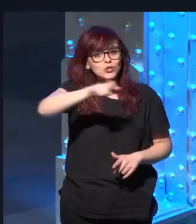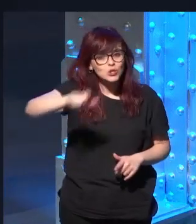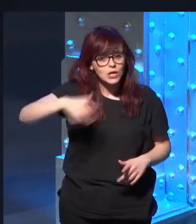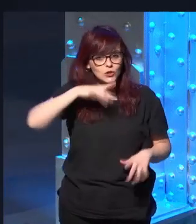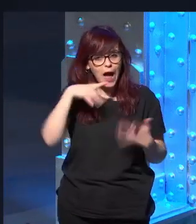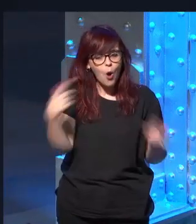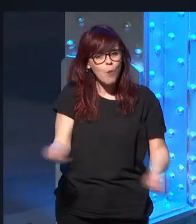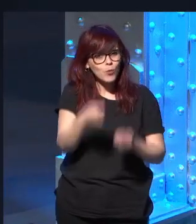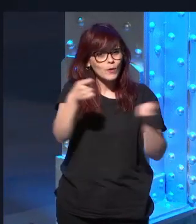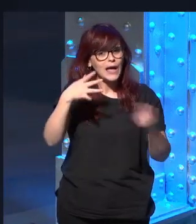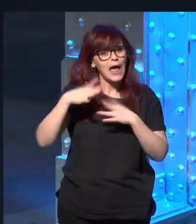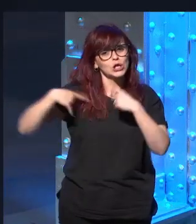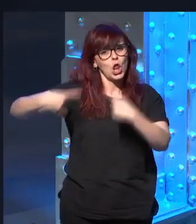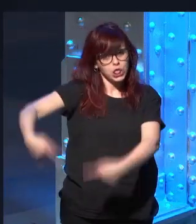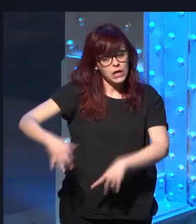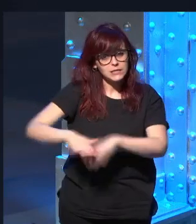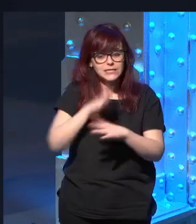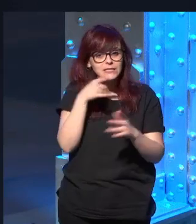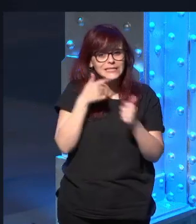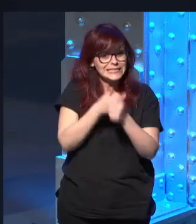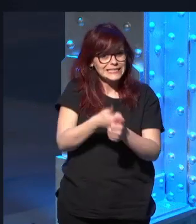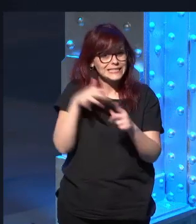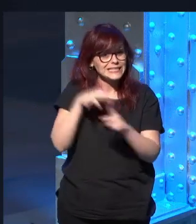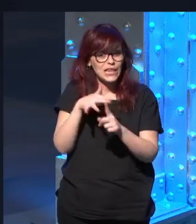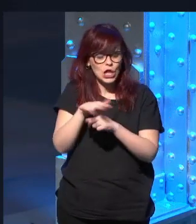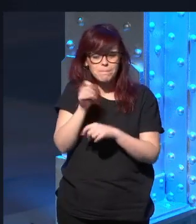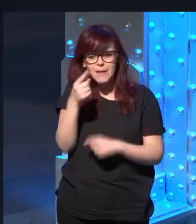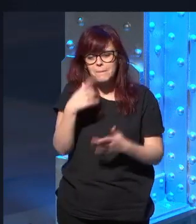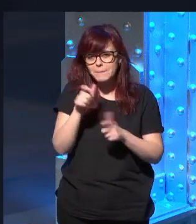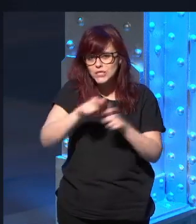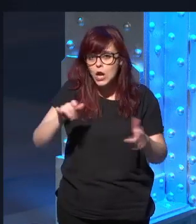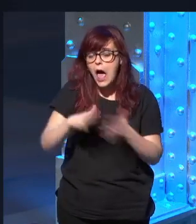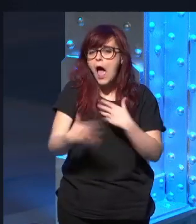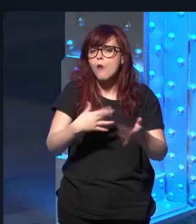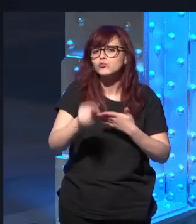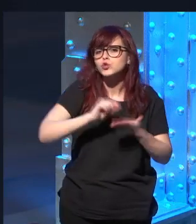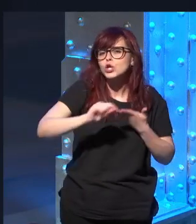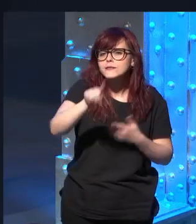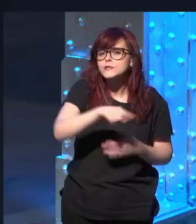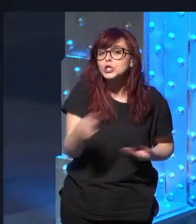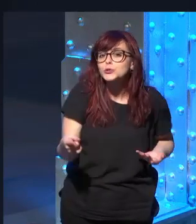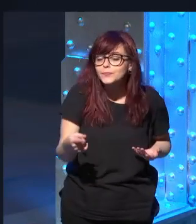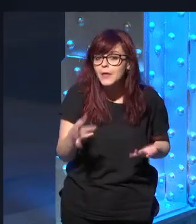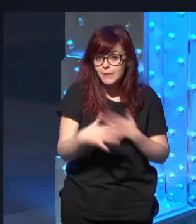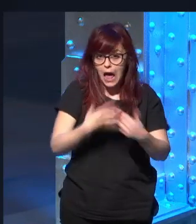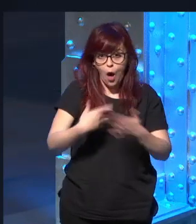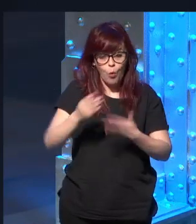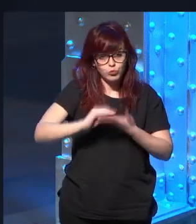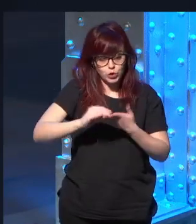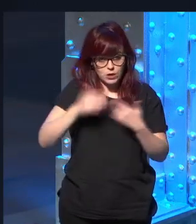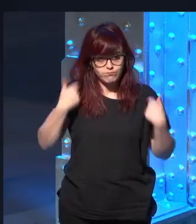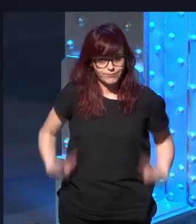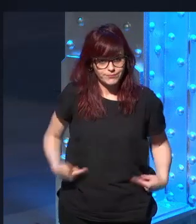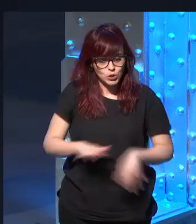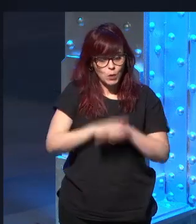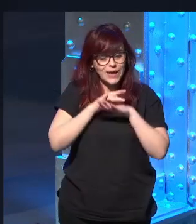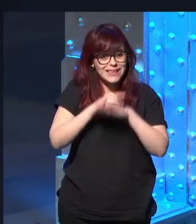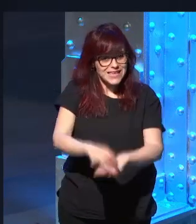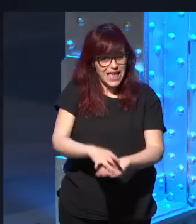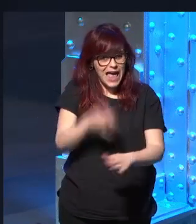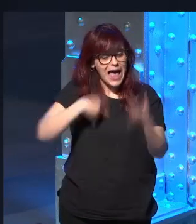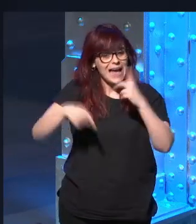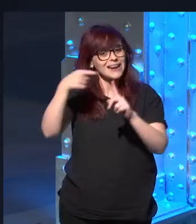están publicando todos los días y siendo seguidas por miles de personas son autores. Desde luego la autoría que a nosotras nos guió y